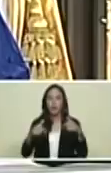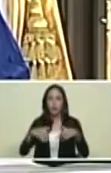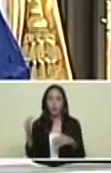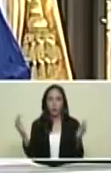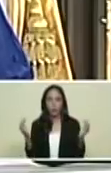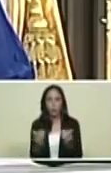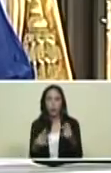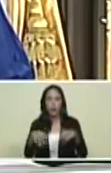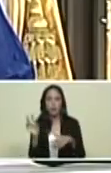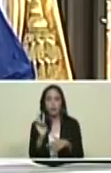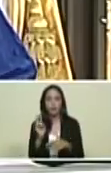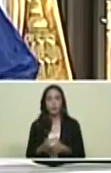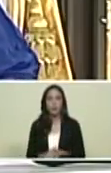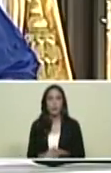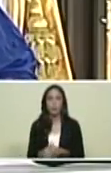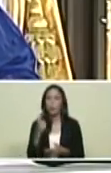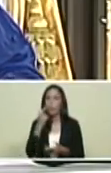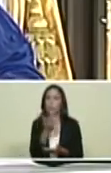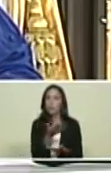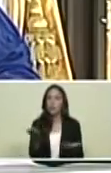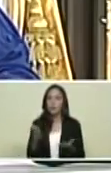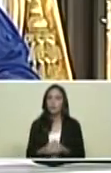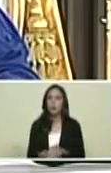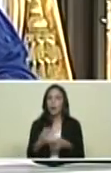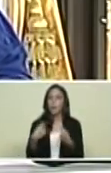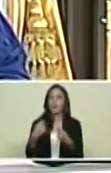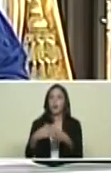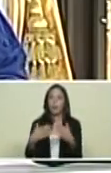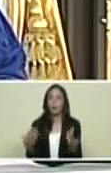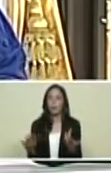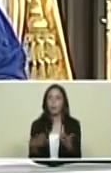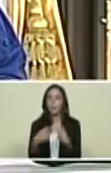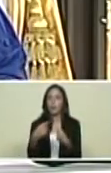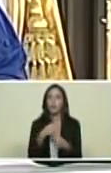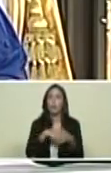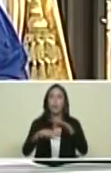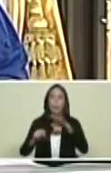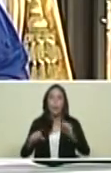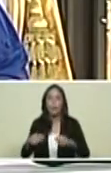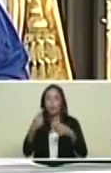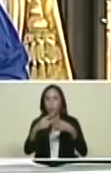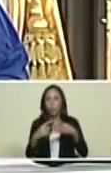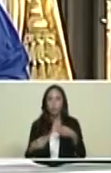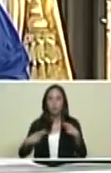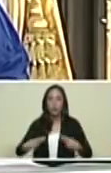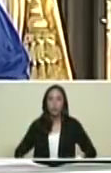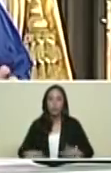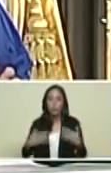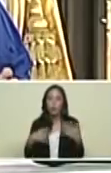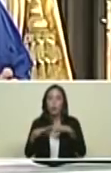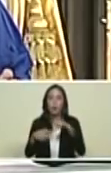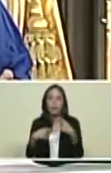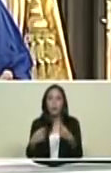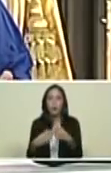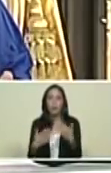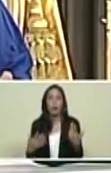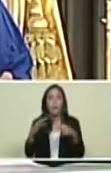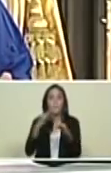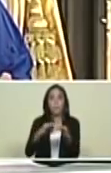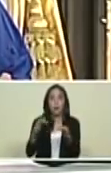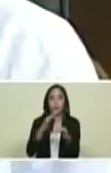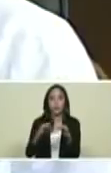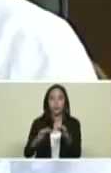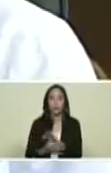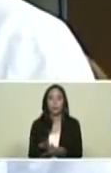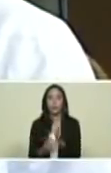Venezuela. Adivinen ustedes con qué la pagamos, Aristóbulo. Con el petro. La